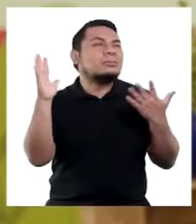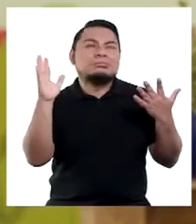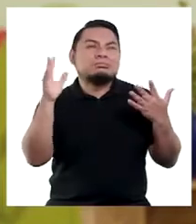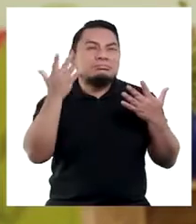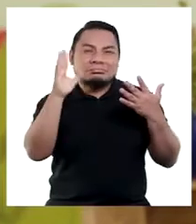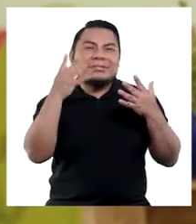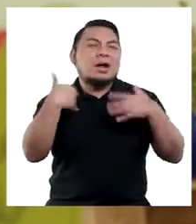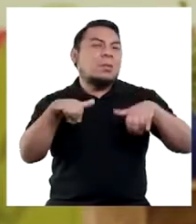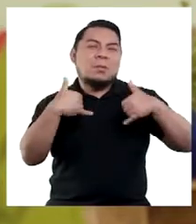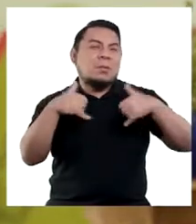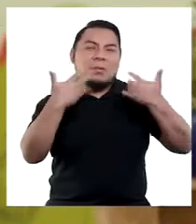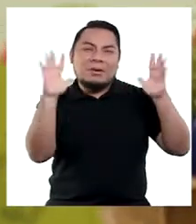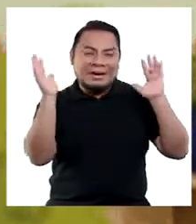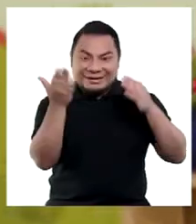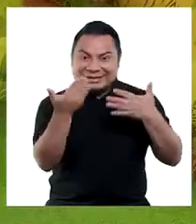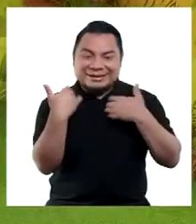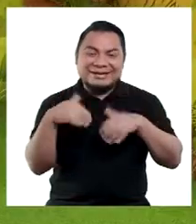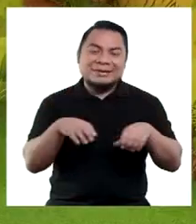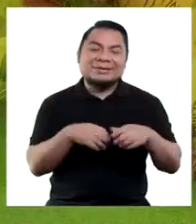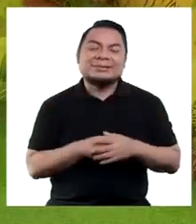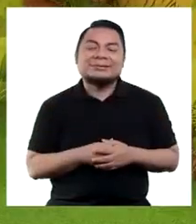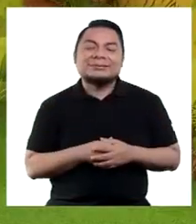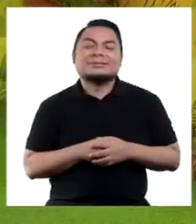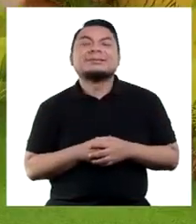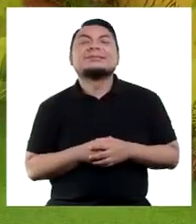y como puedan a jugar